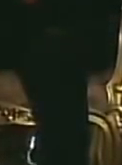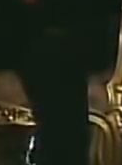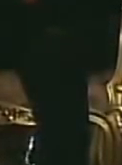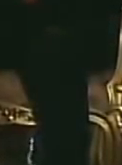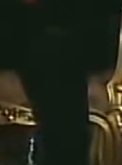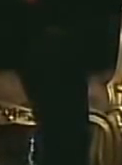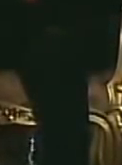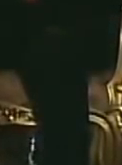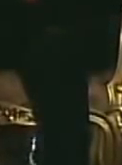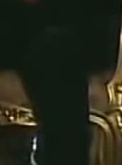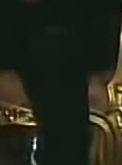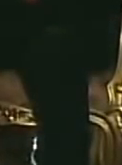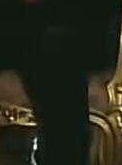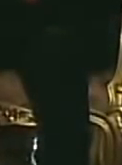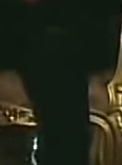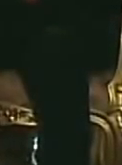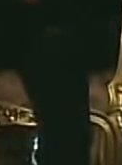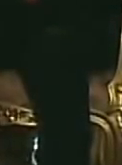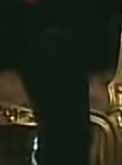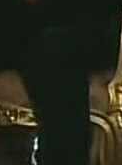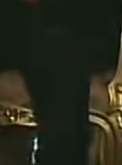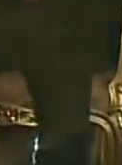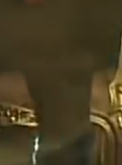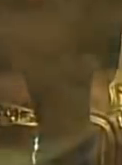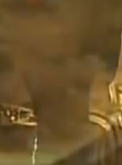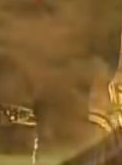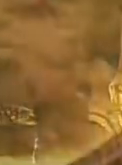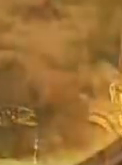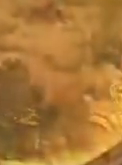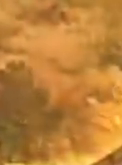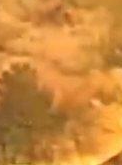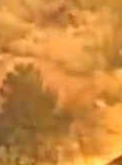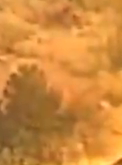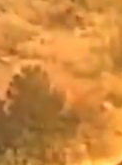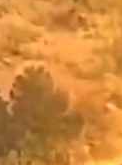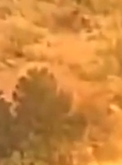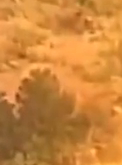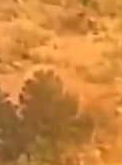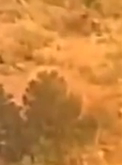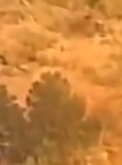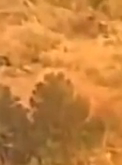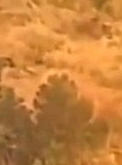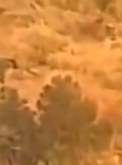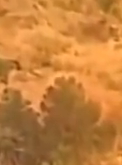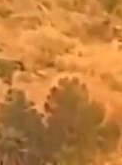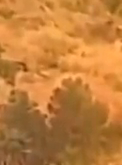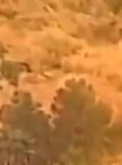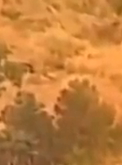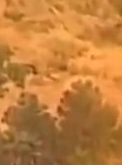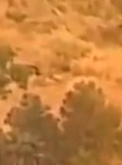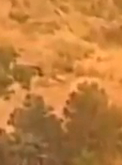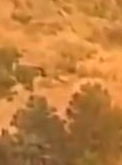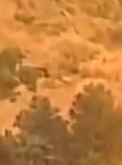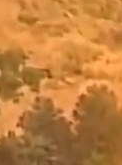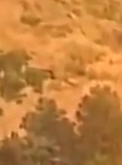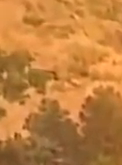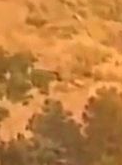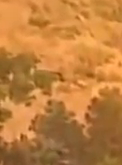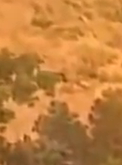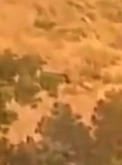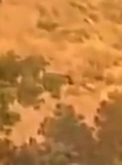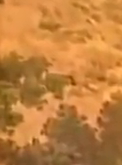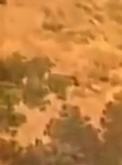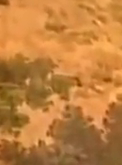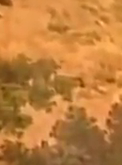hermano Earle Herrera. Honor y gloria. De Alí Alejandro I en esta capilla ardiente al maestro